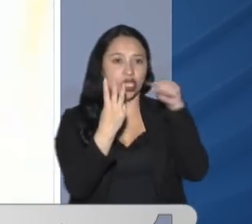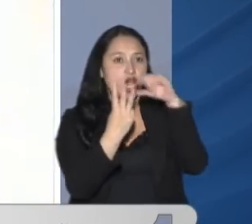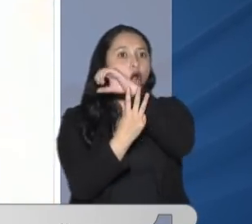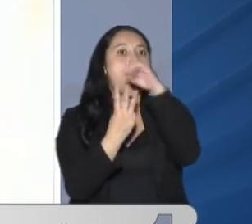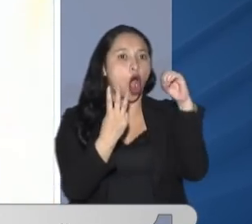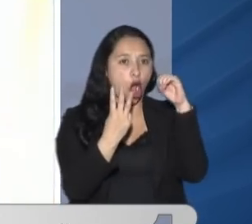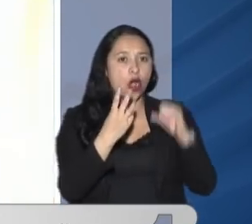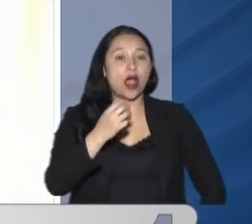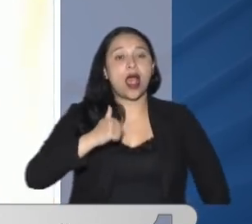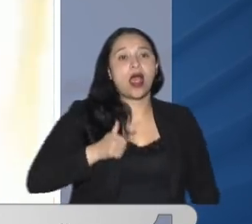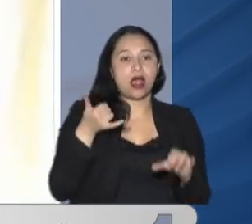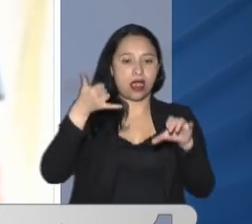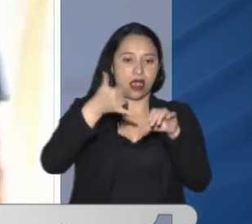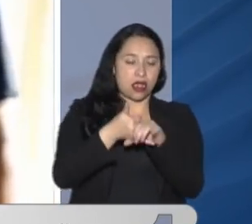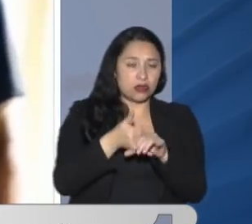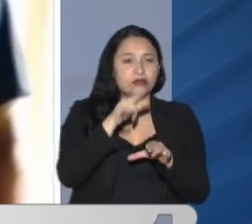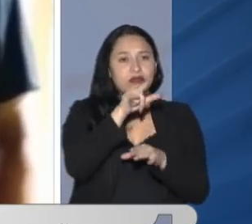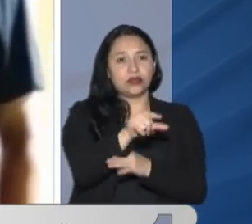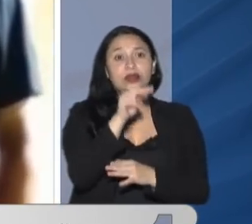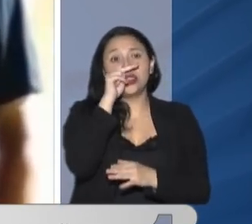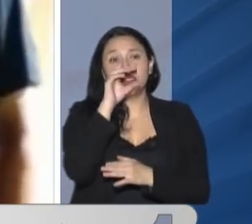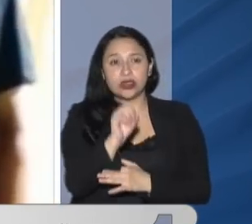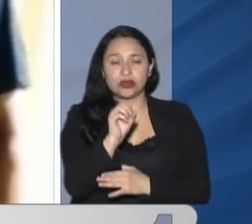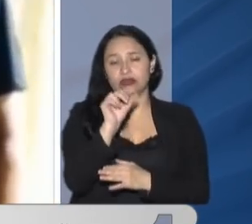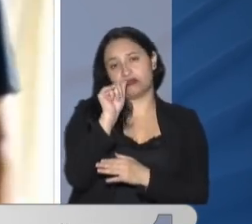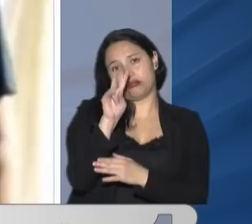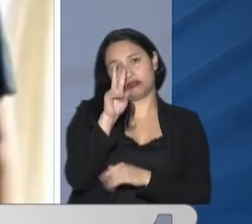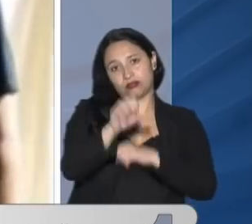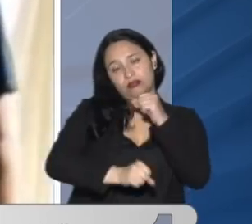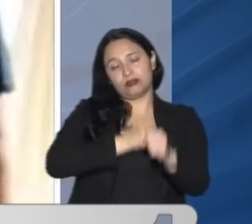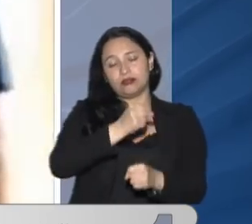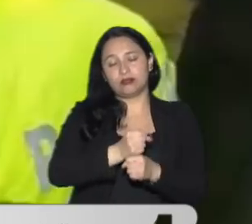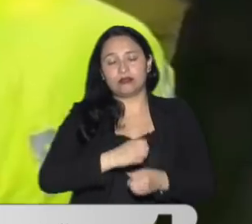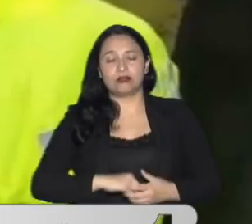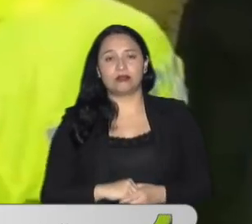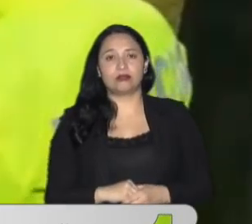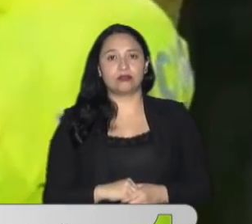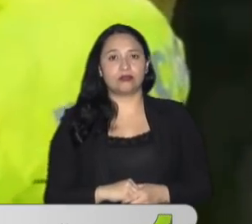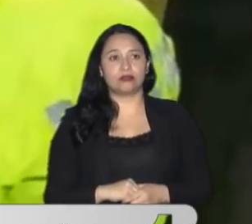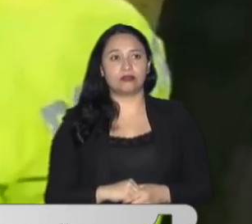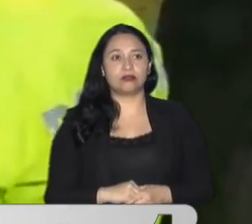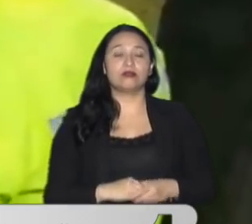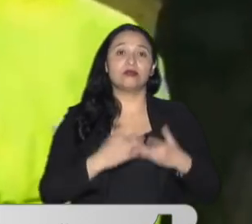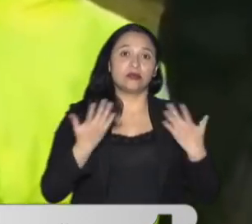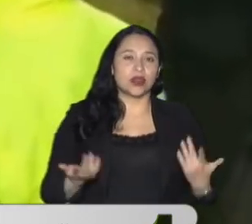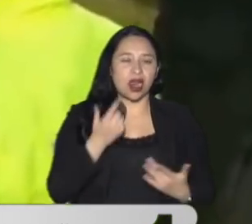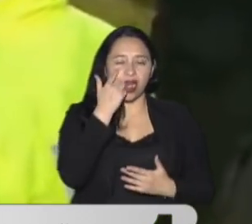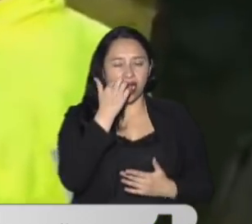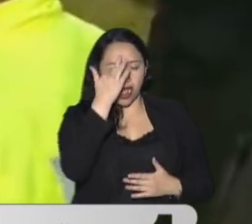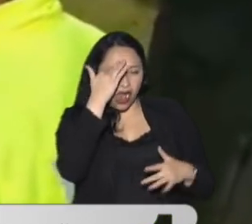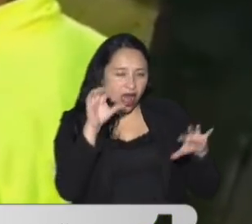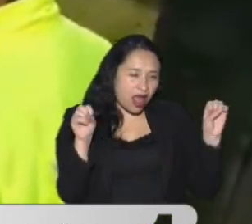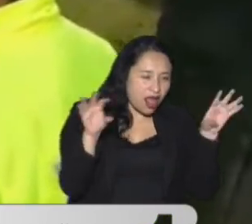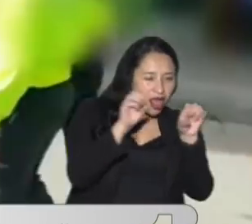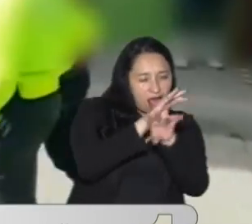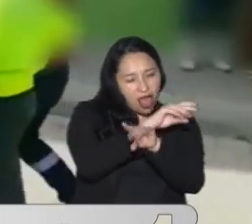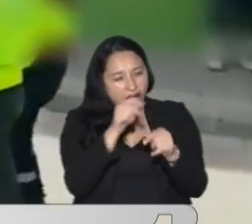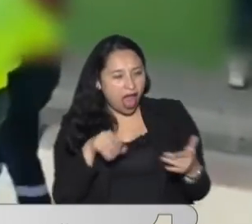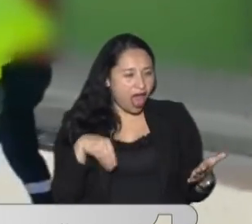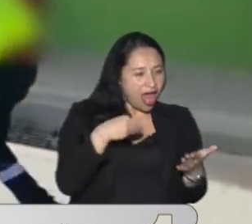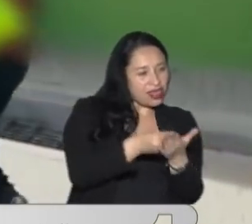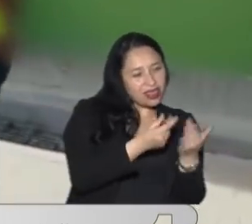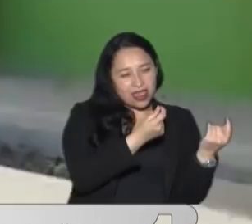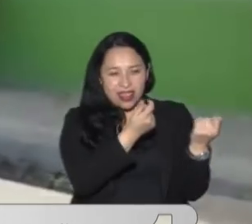de acceder carnalmente, de abusar sexualmente de un niño de tan solo 12 años, quienes mediante engaños, entregándoles dinero y también